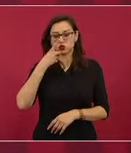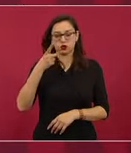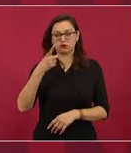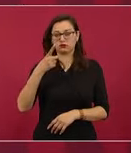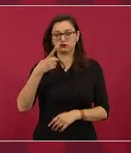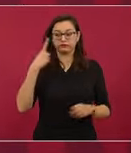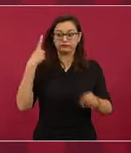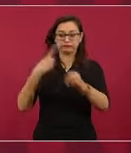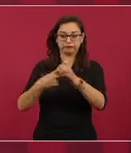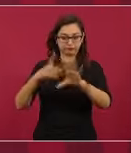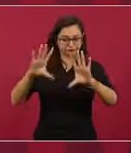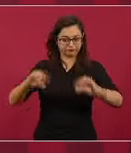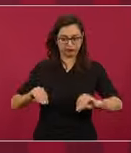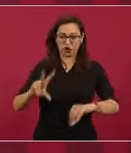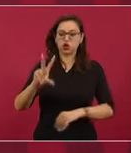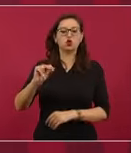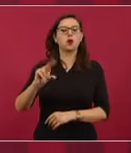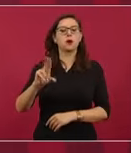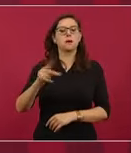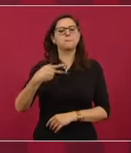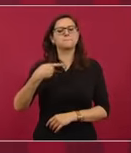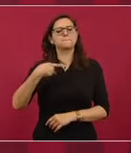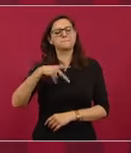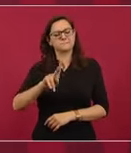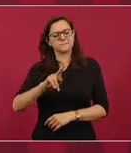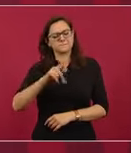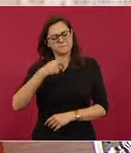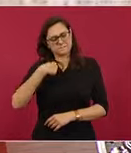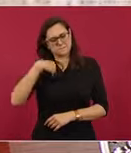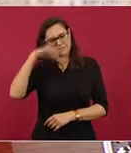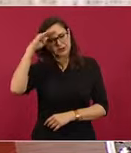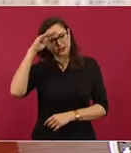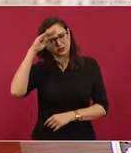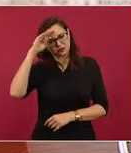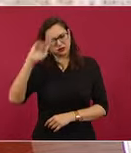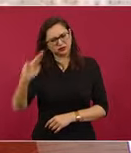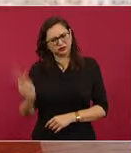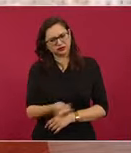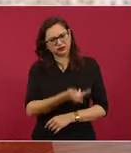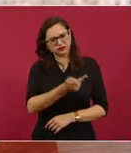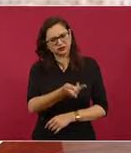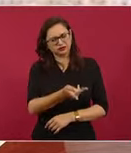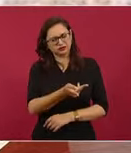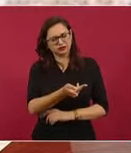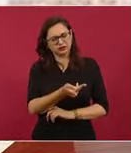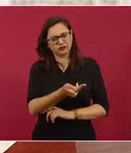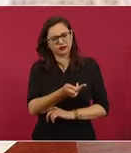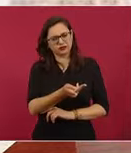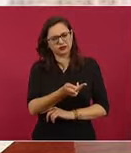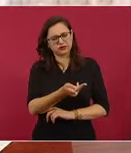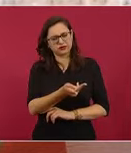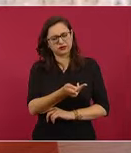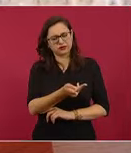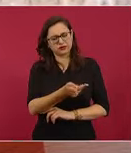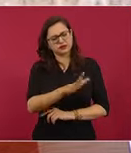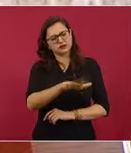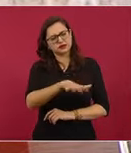cómo se